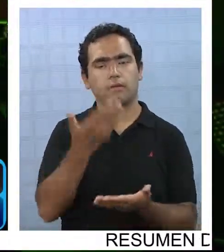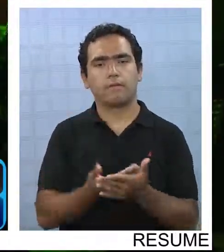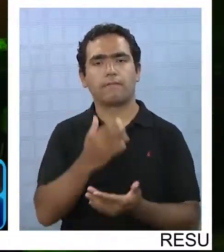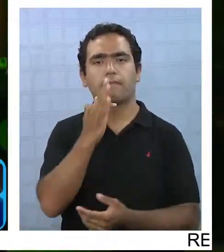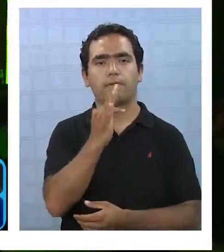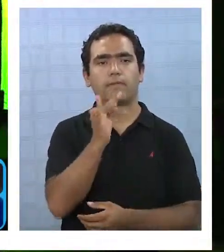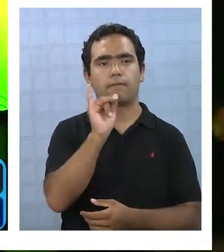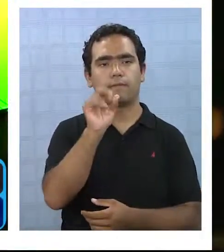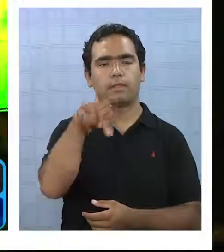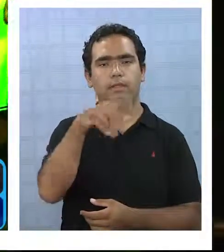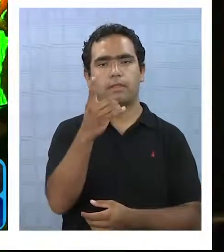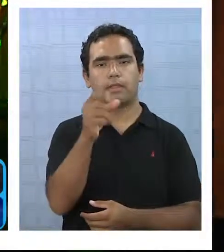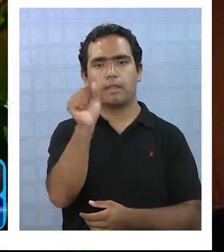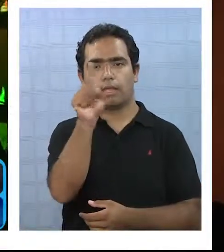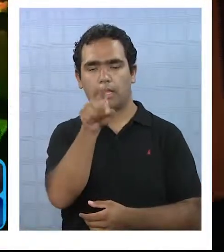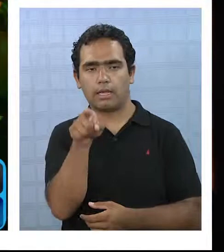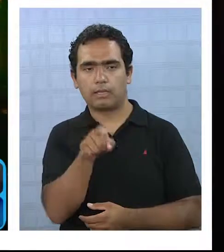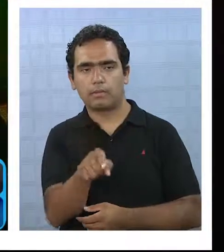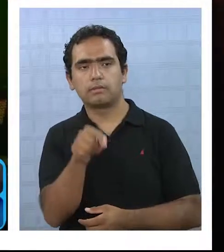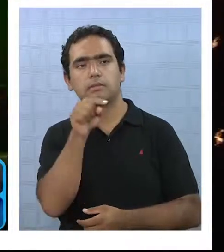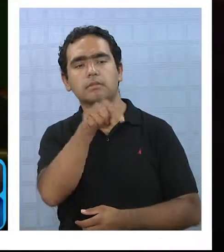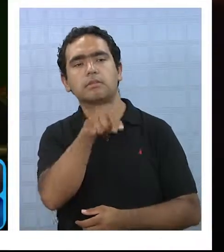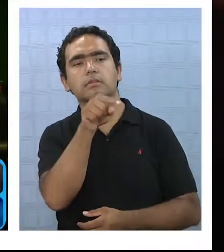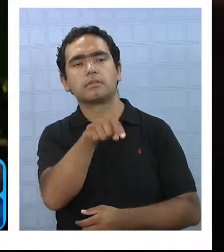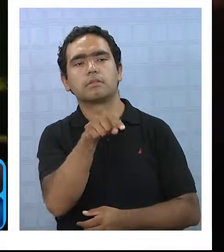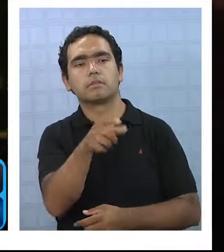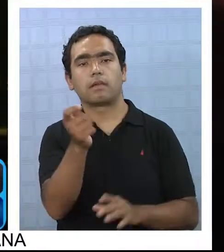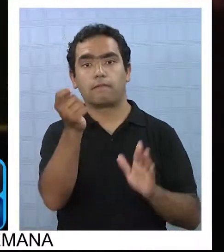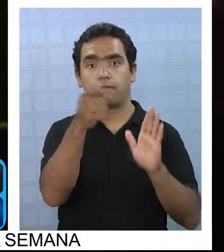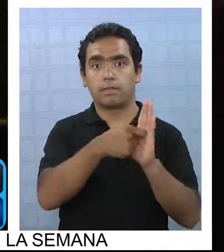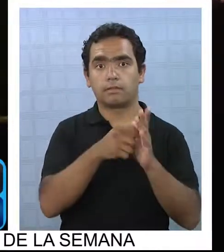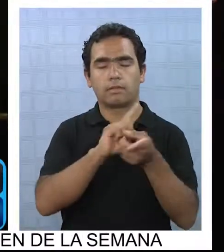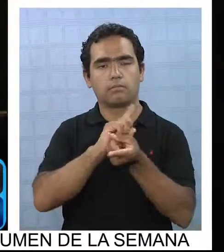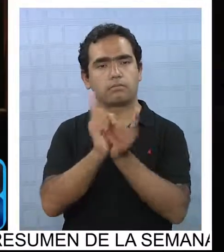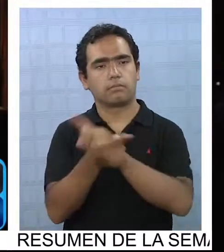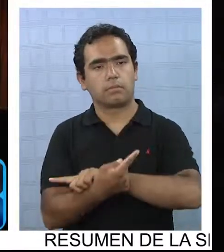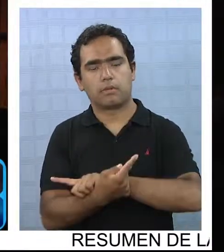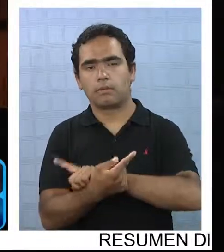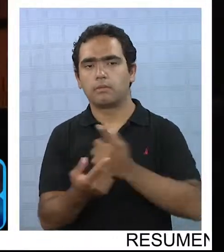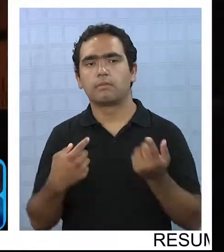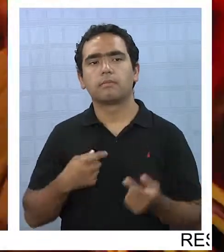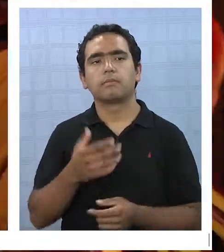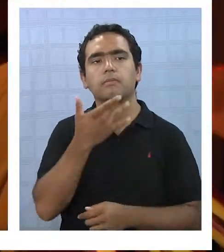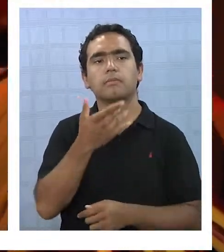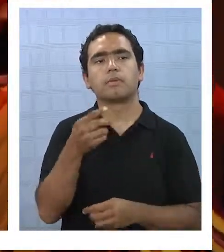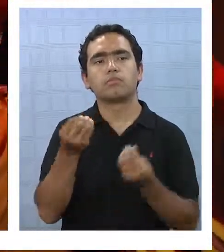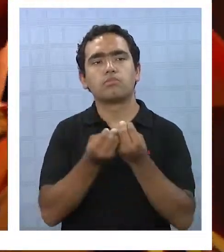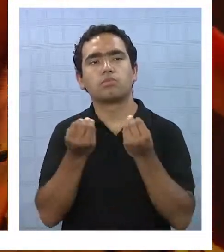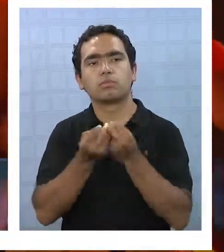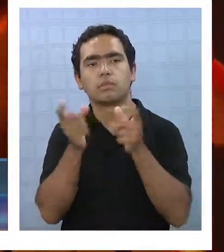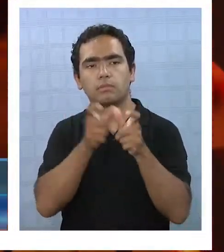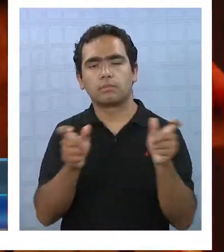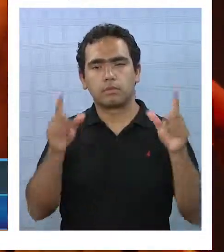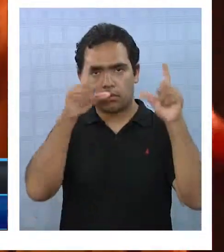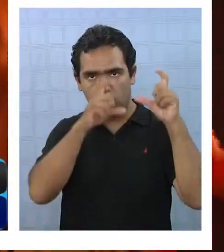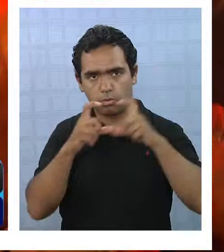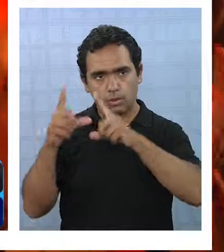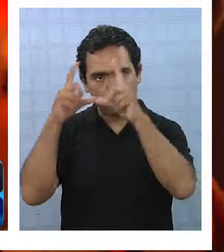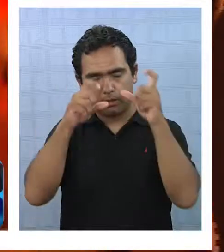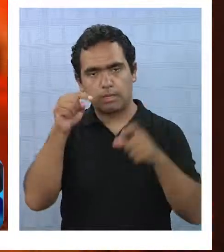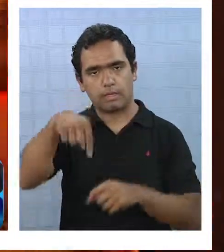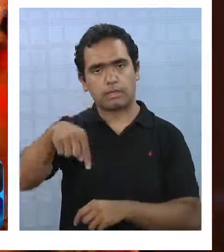2015, que esta vez cambió de fecha y escenario, pensando en los miles de turistas que visitan Iquique en verano.